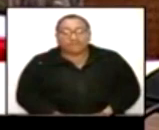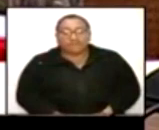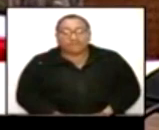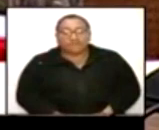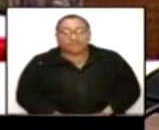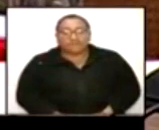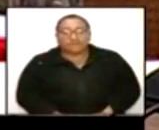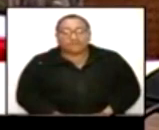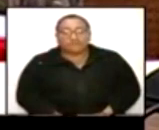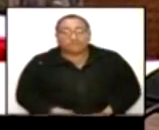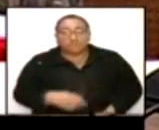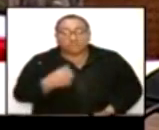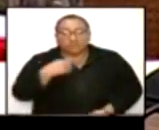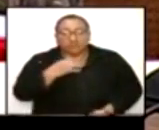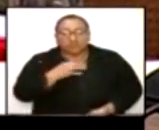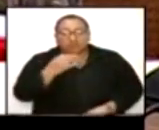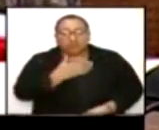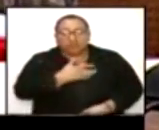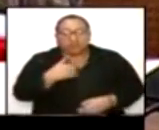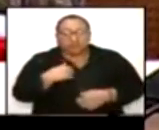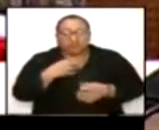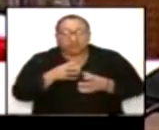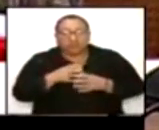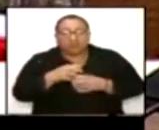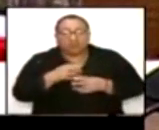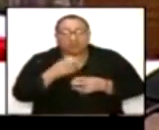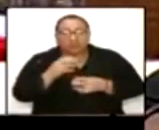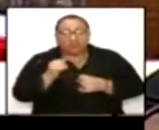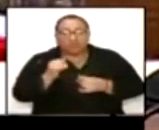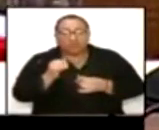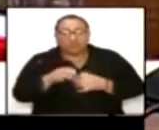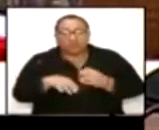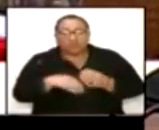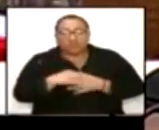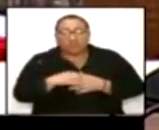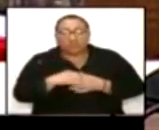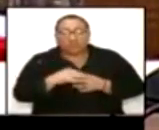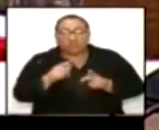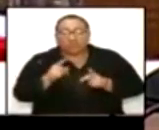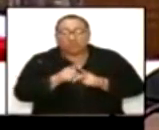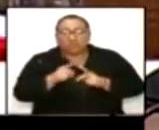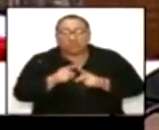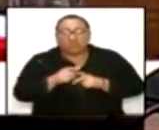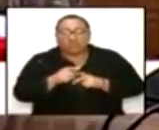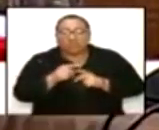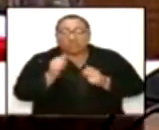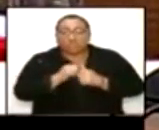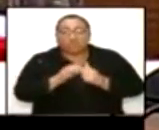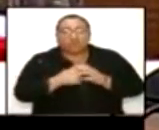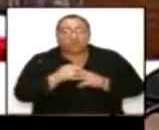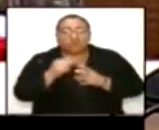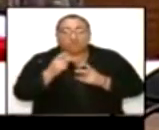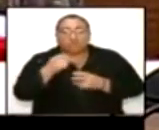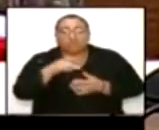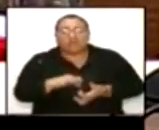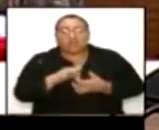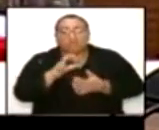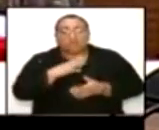que recordarnos todos que venimos a legislar en función no de intereses particulares, no de nuestra...